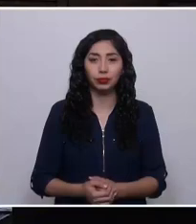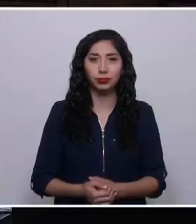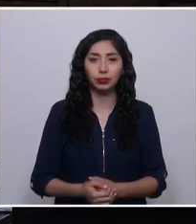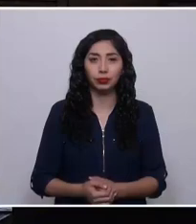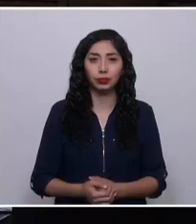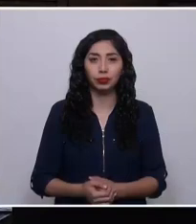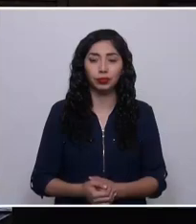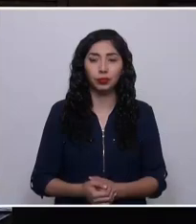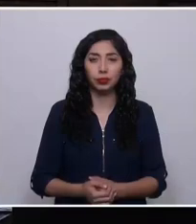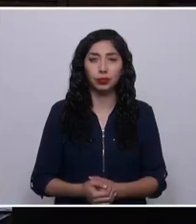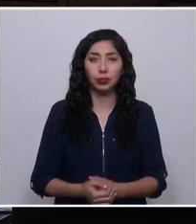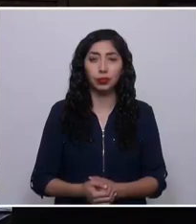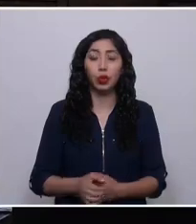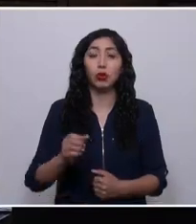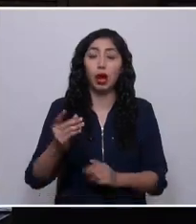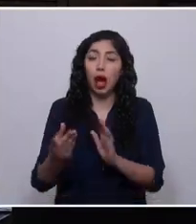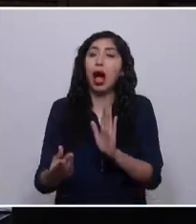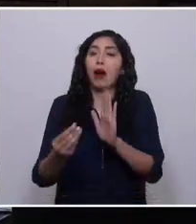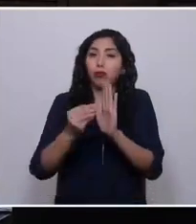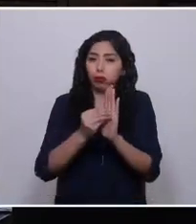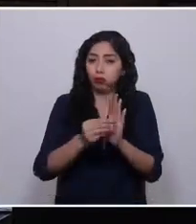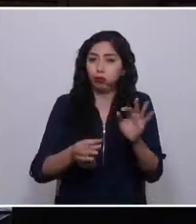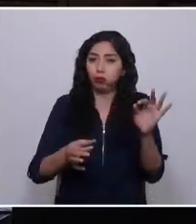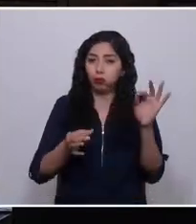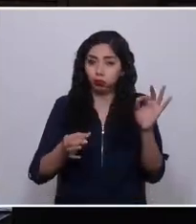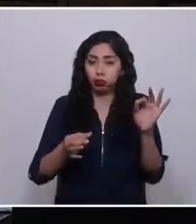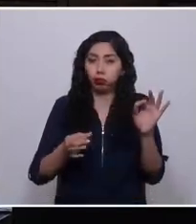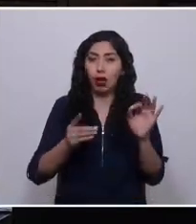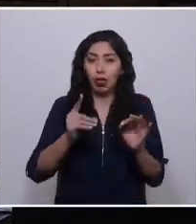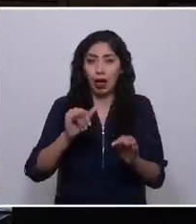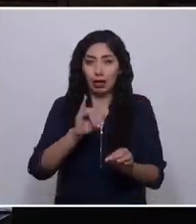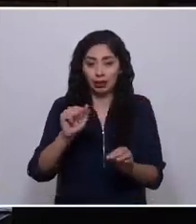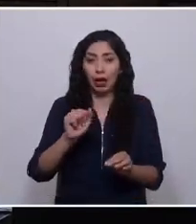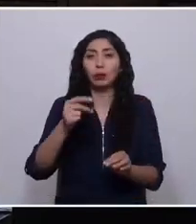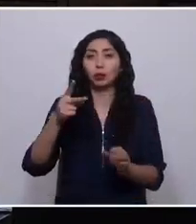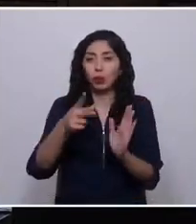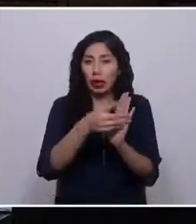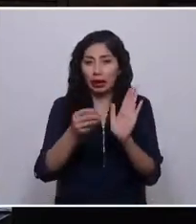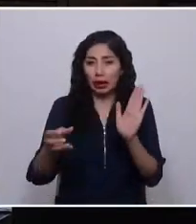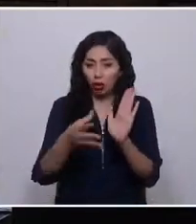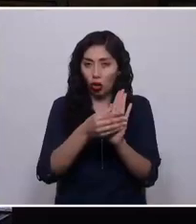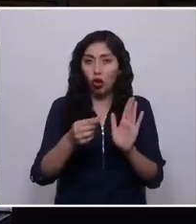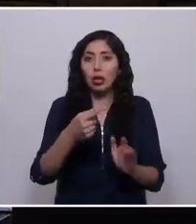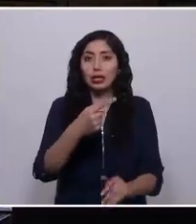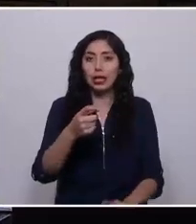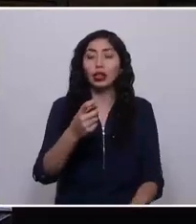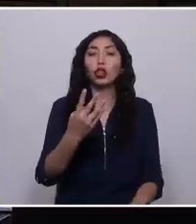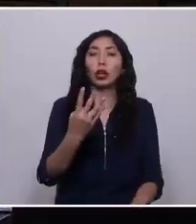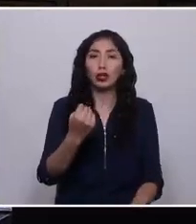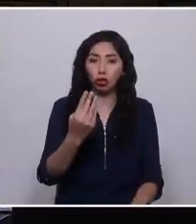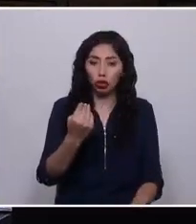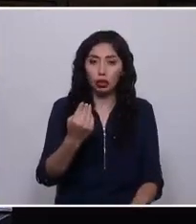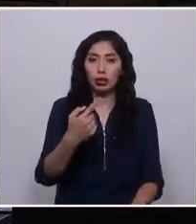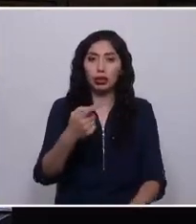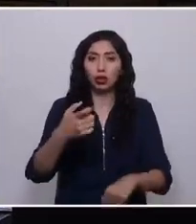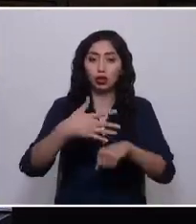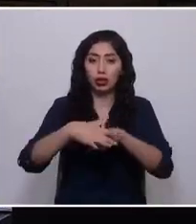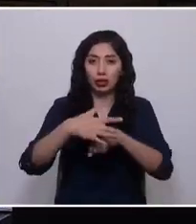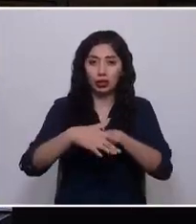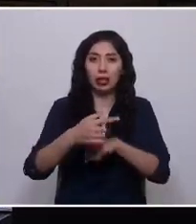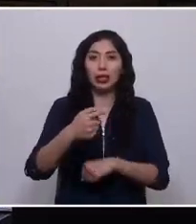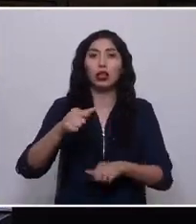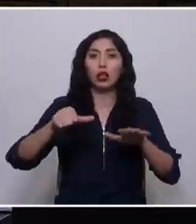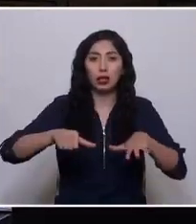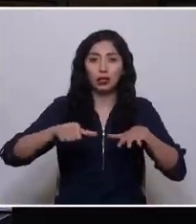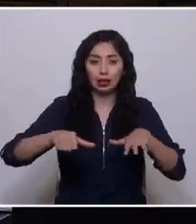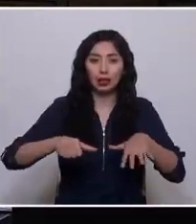Se deja constancia, señor Daza, del retiro de las indicaciones 114, 115 y